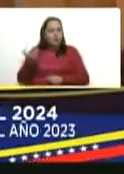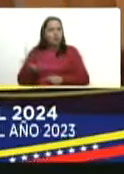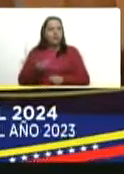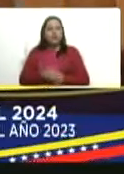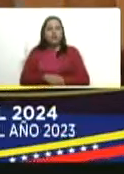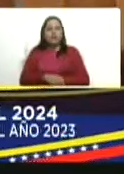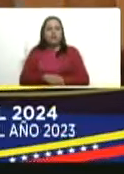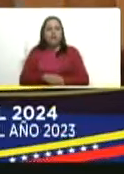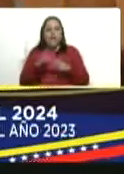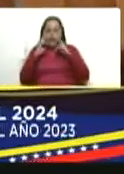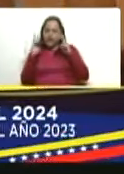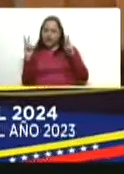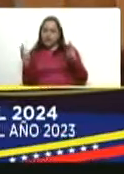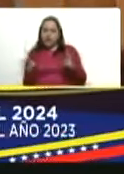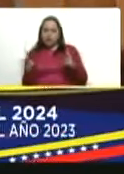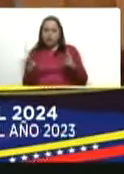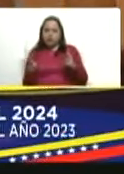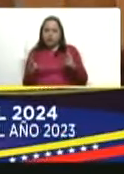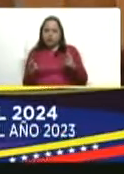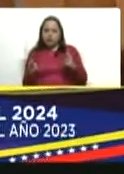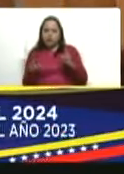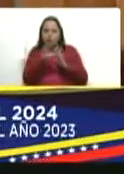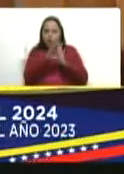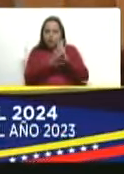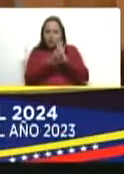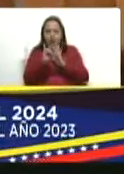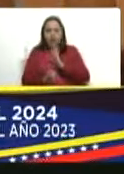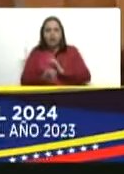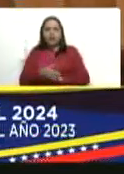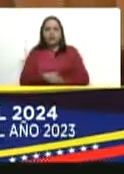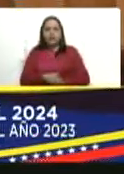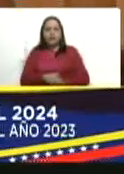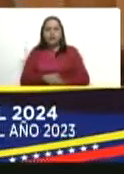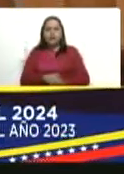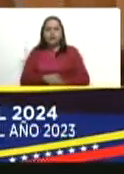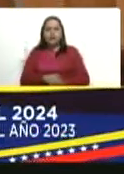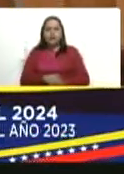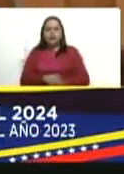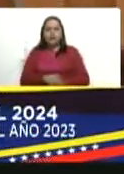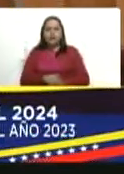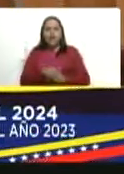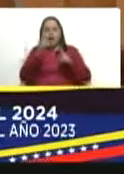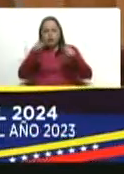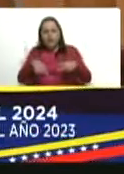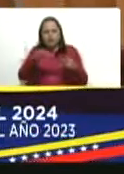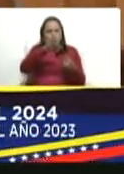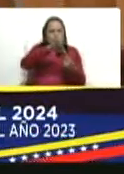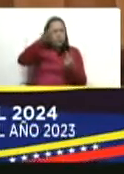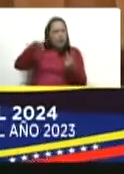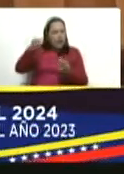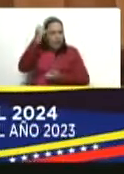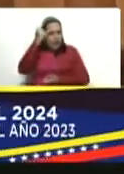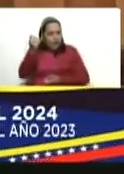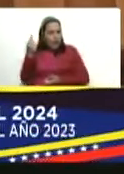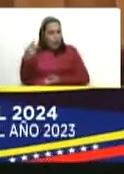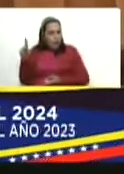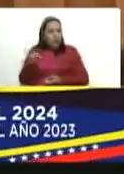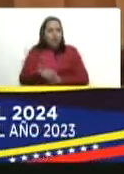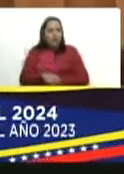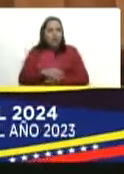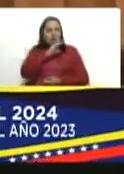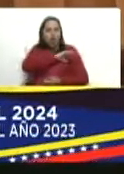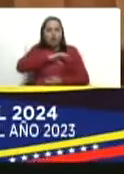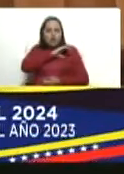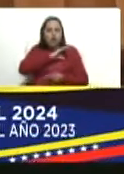de nuestra visión constitucional, también agarro la idea que me ha llegado de los consejos